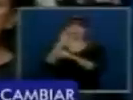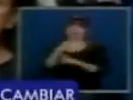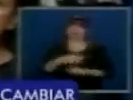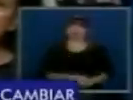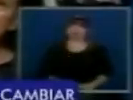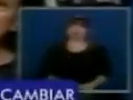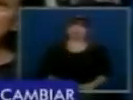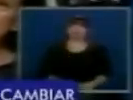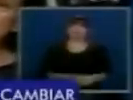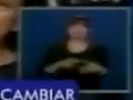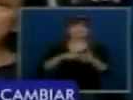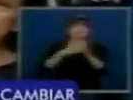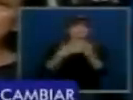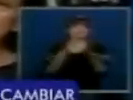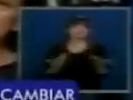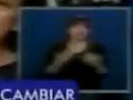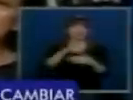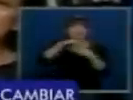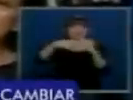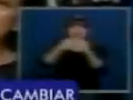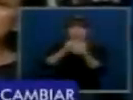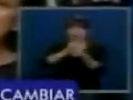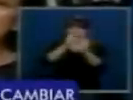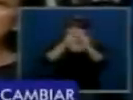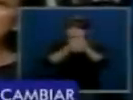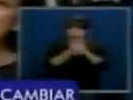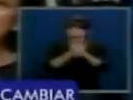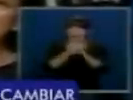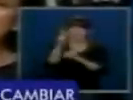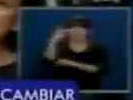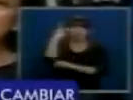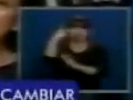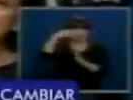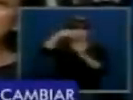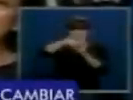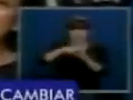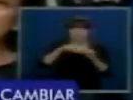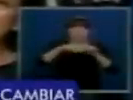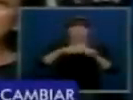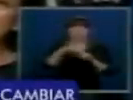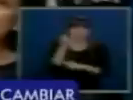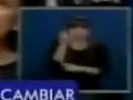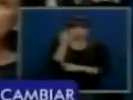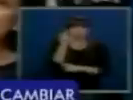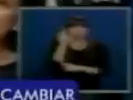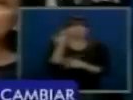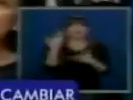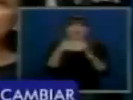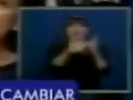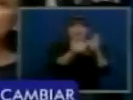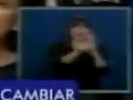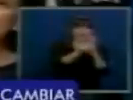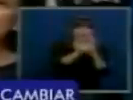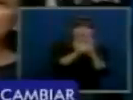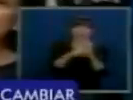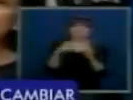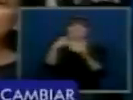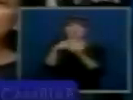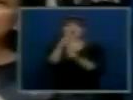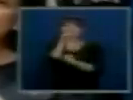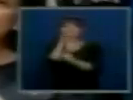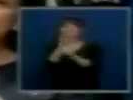palabras, todo cambio político profundo depende del concepto que tengamos de la ley y del compromiso de